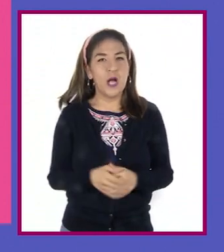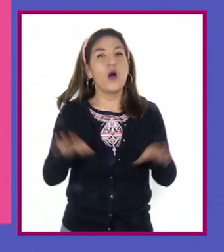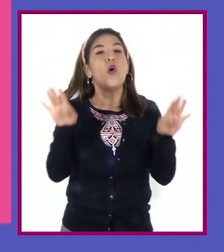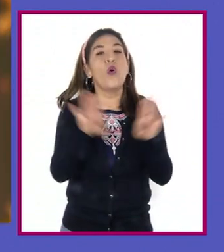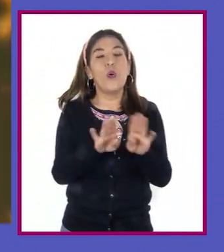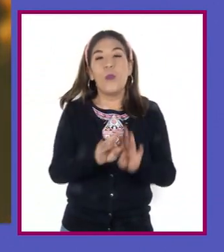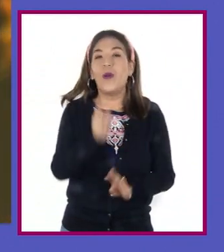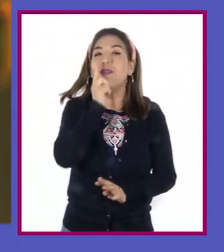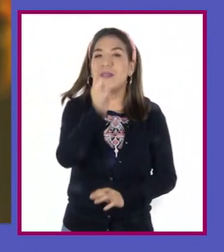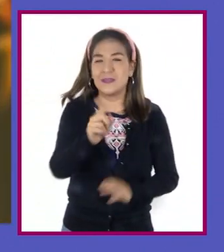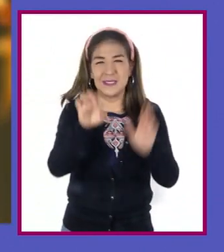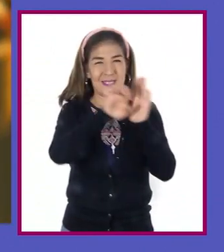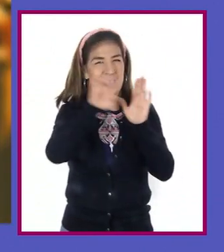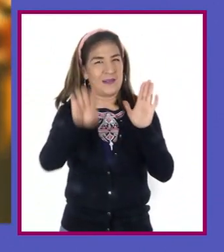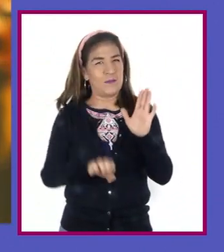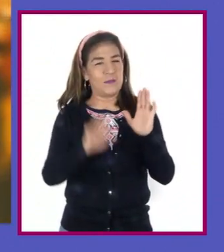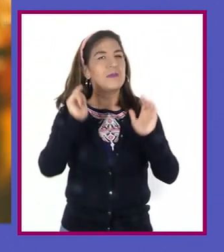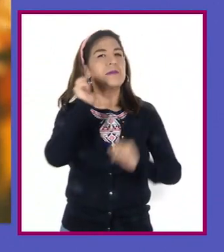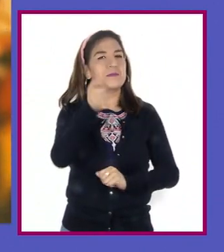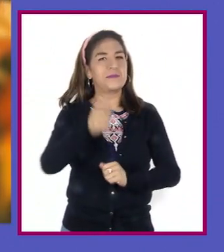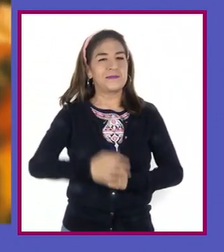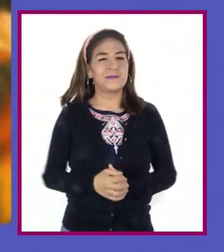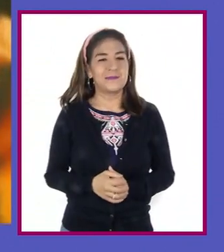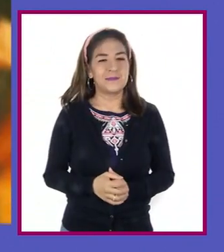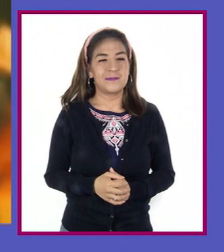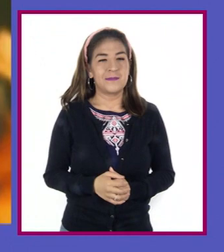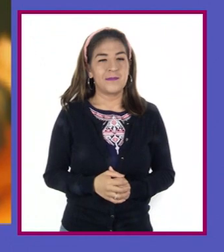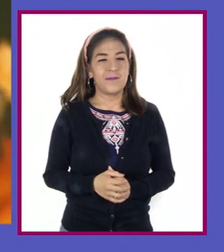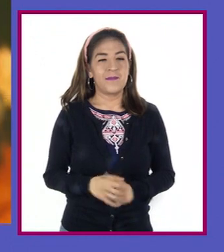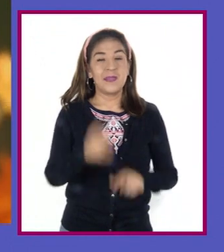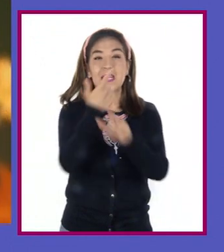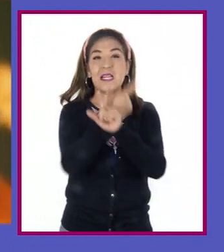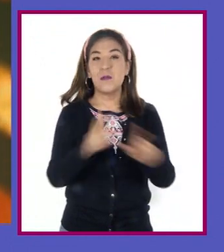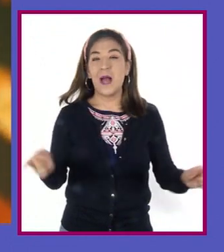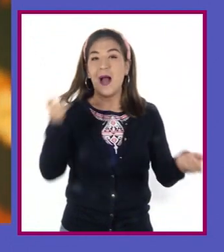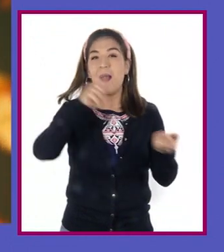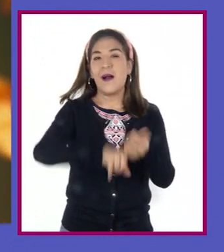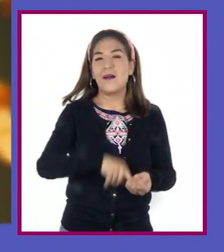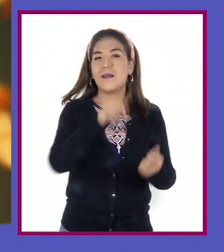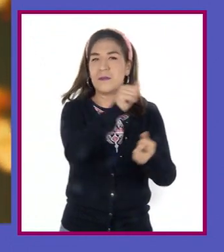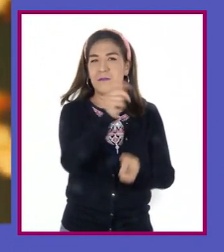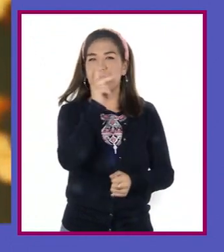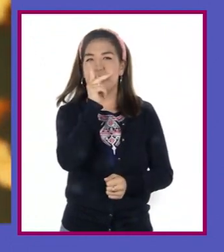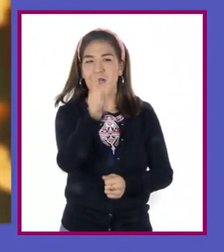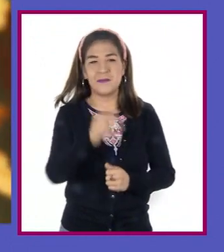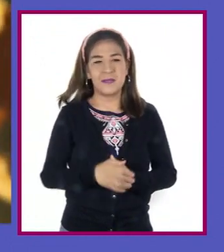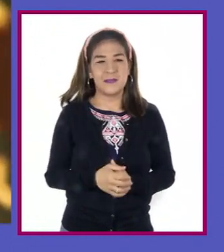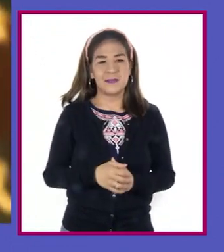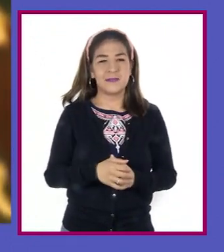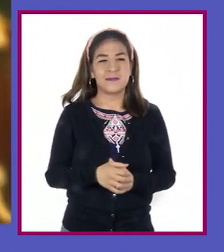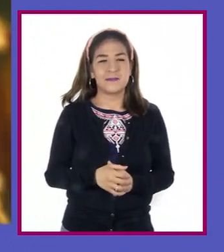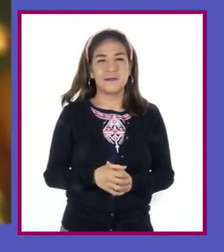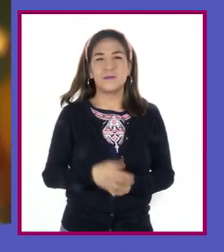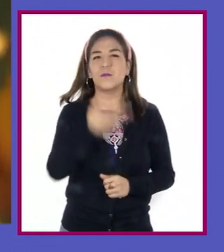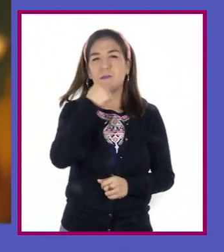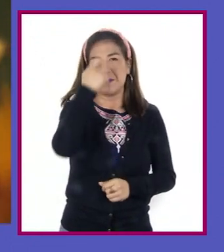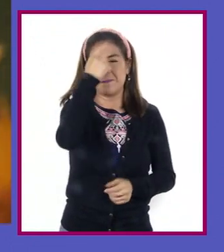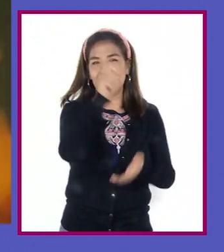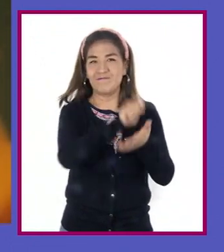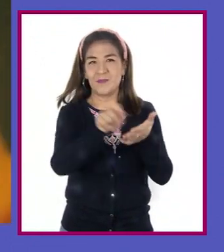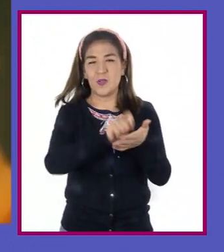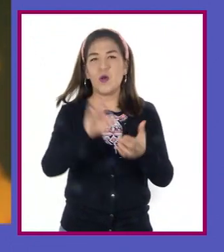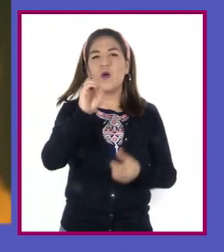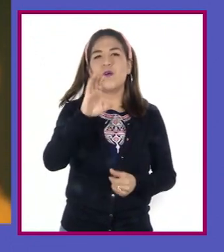dice. Un ejemplo es: Libertad bajo palabra. Fragmento. Octavio